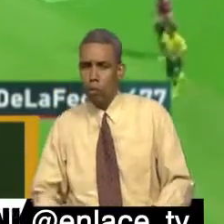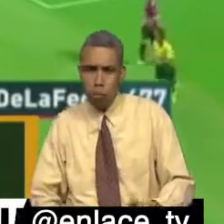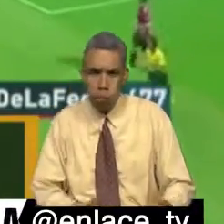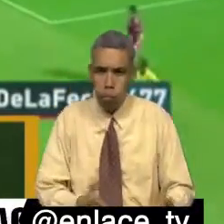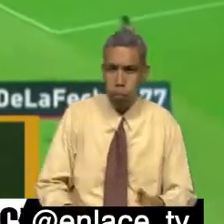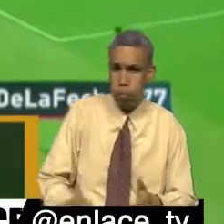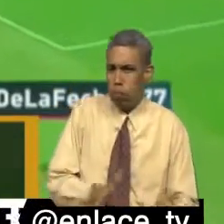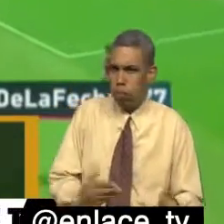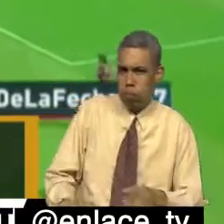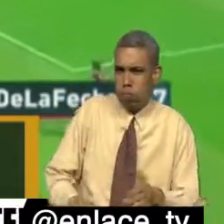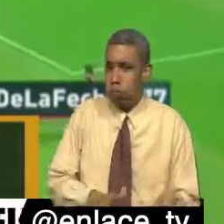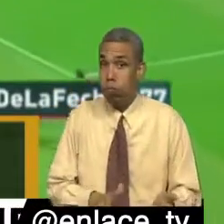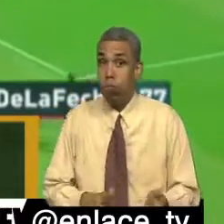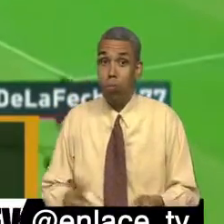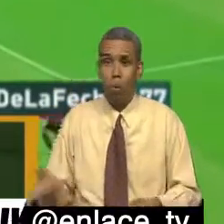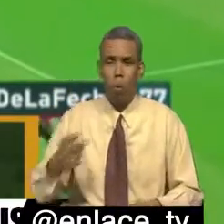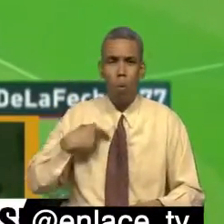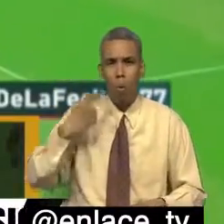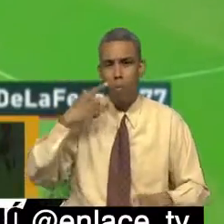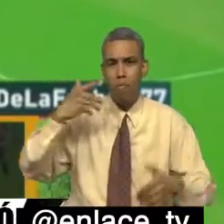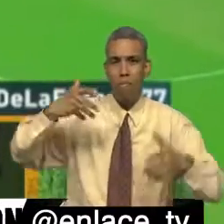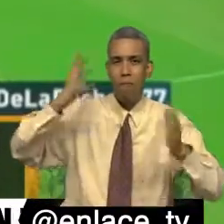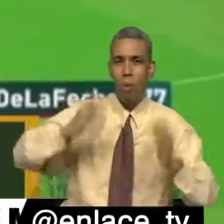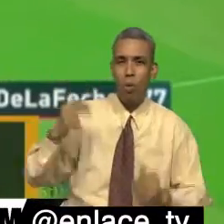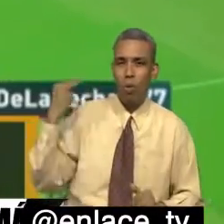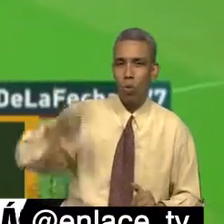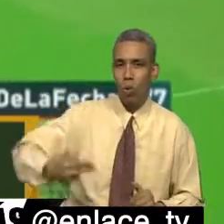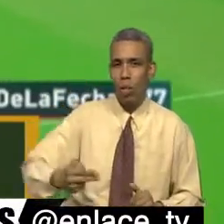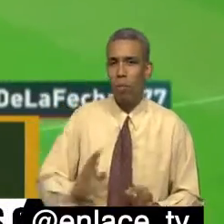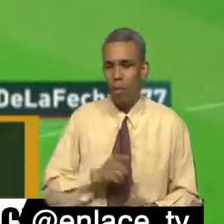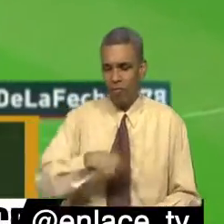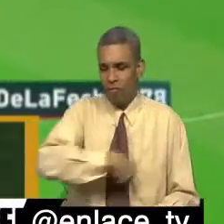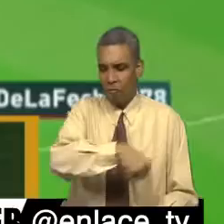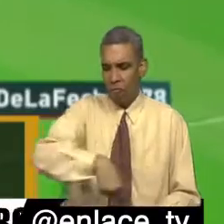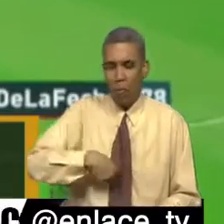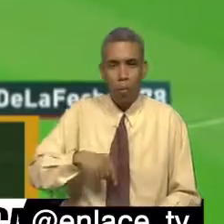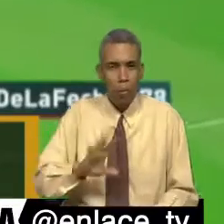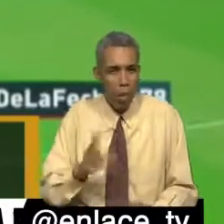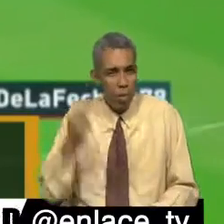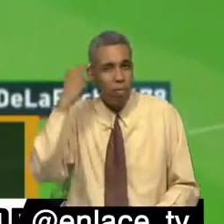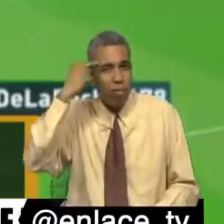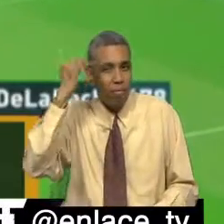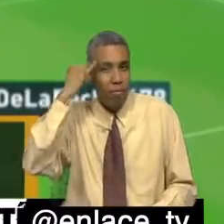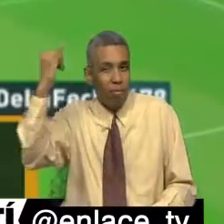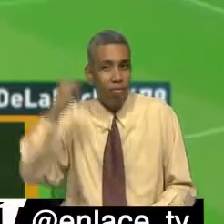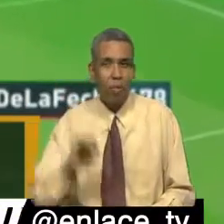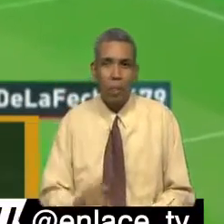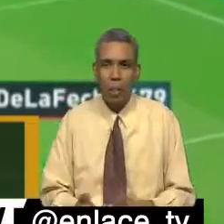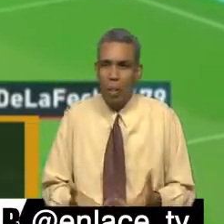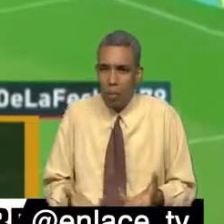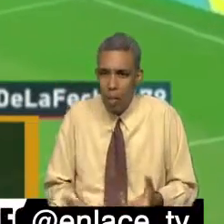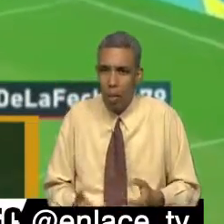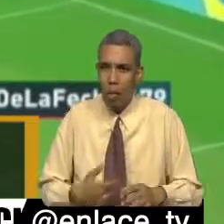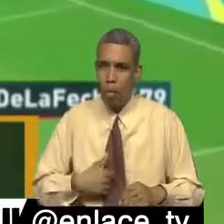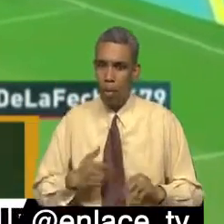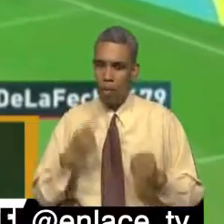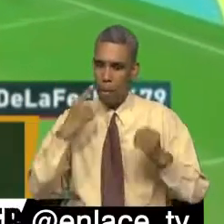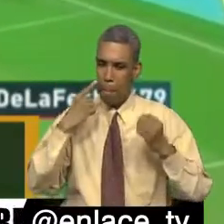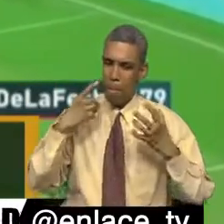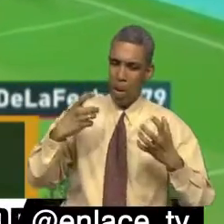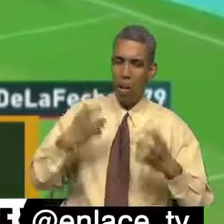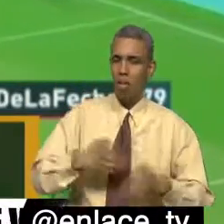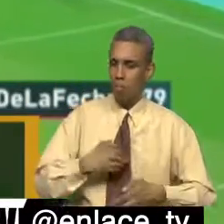rival de jerarquía, pero bueno, nosotros vamos con una idea de tratar de protagonizar el partido, ¿no?